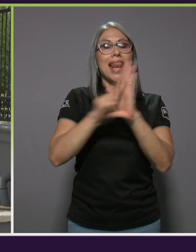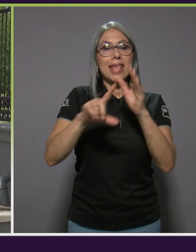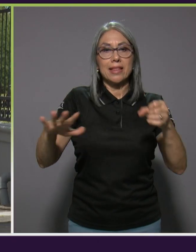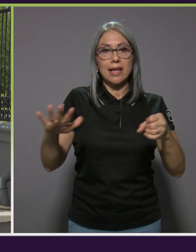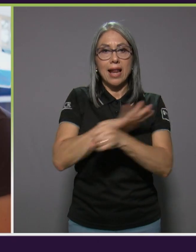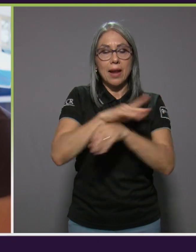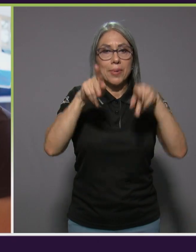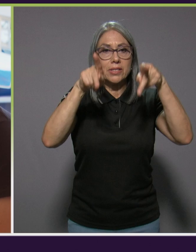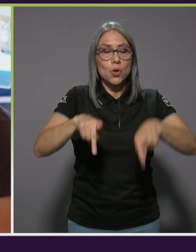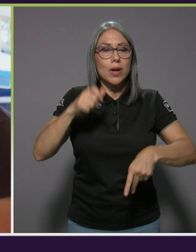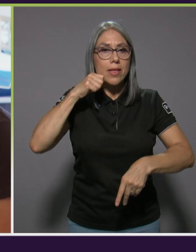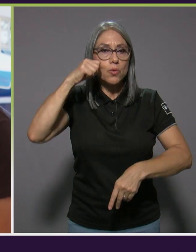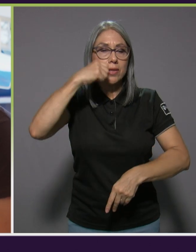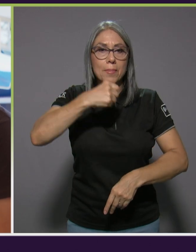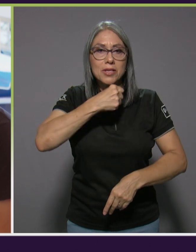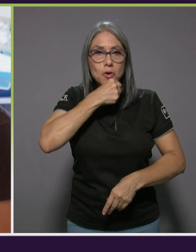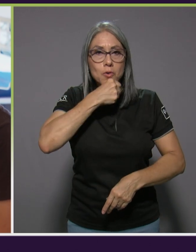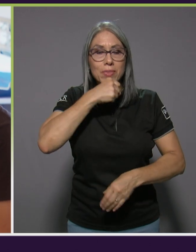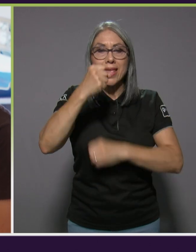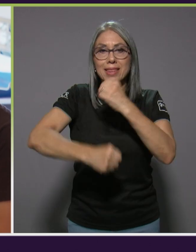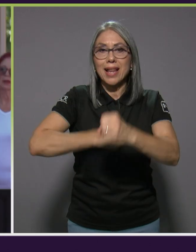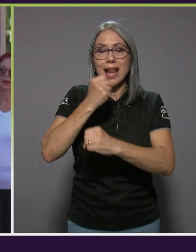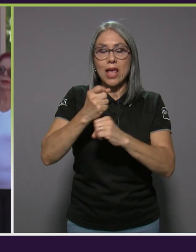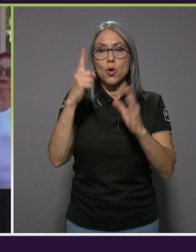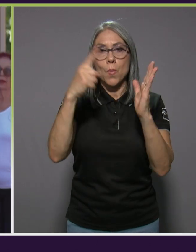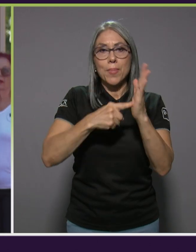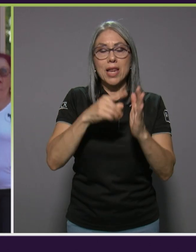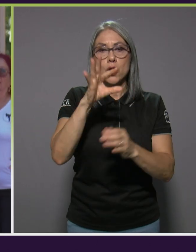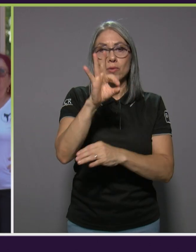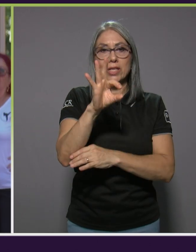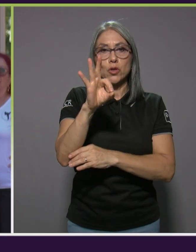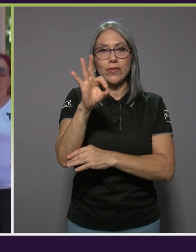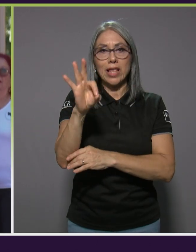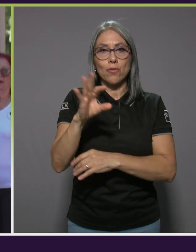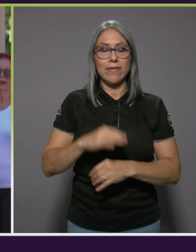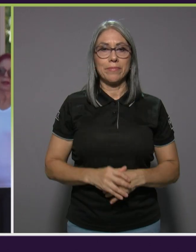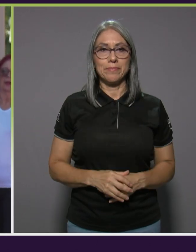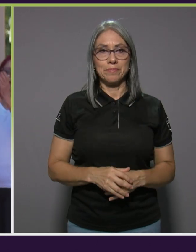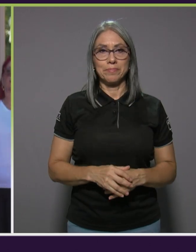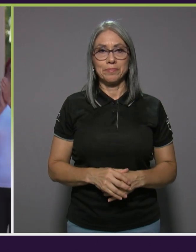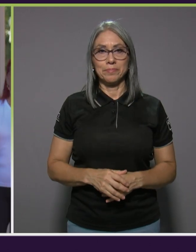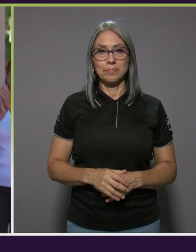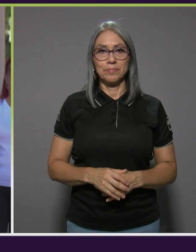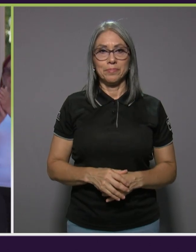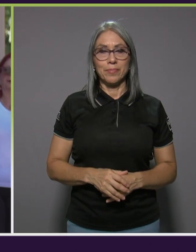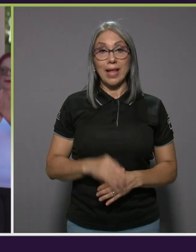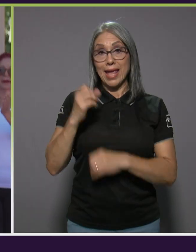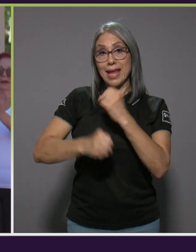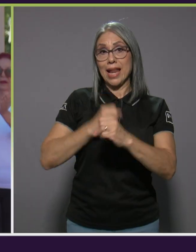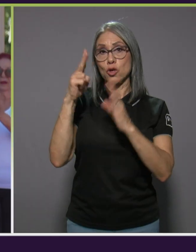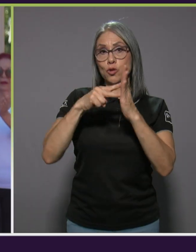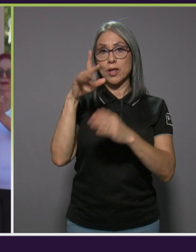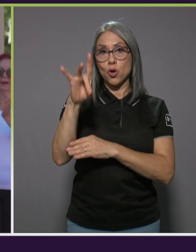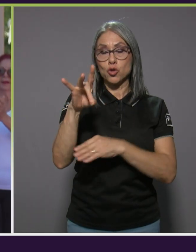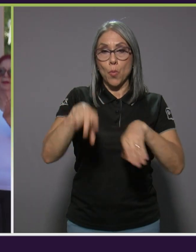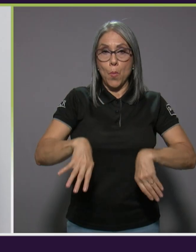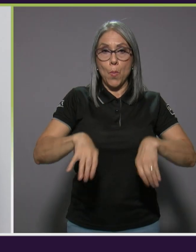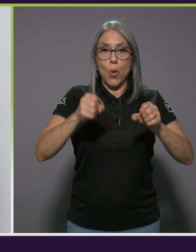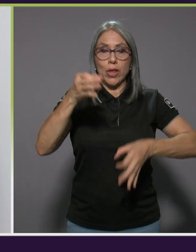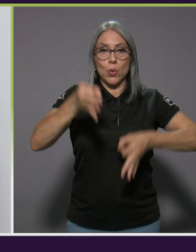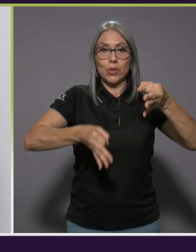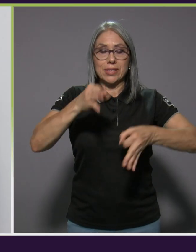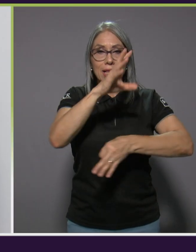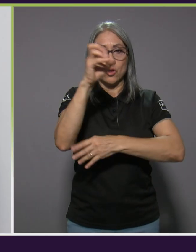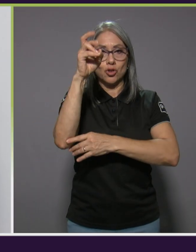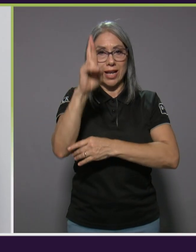la Persona Adulta Mayor, del año 1999. En 2008, el Poder Judicial de Costa